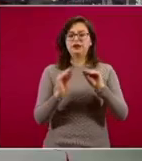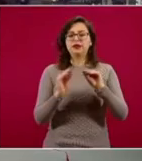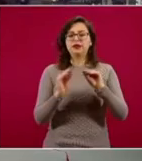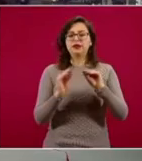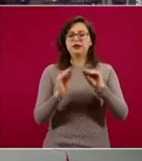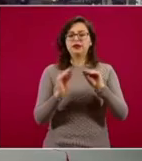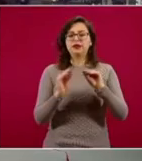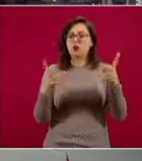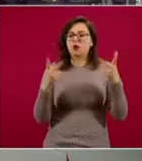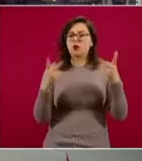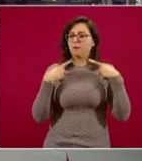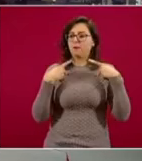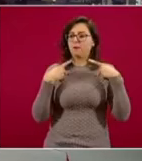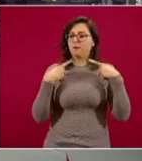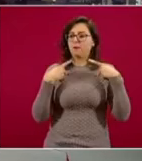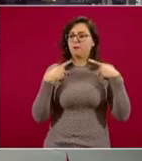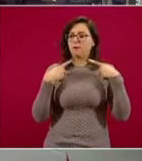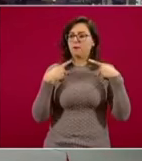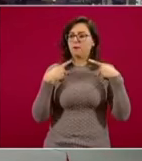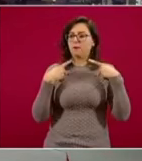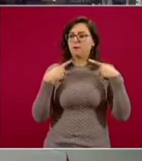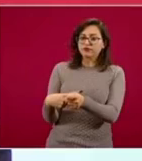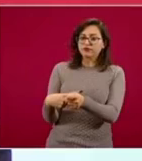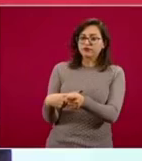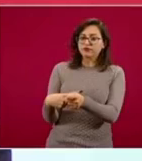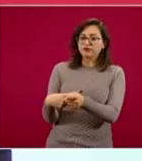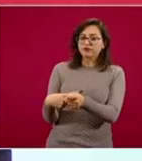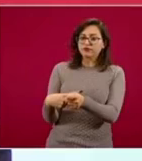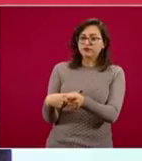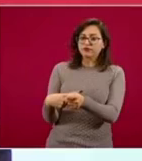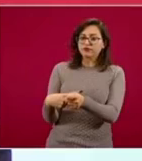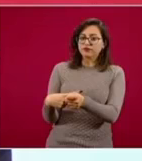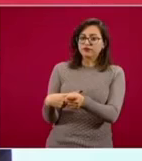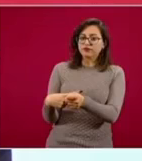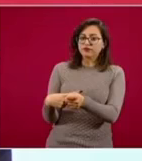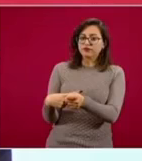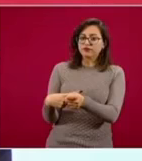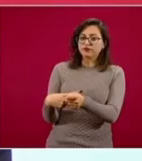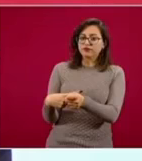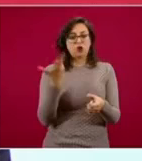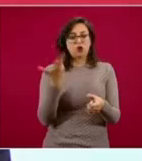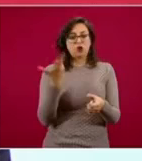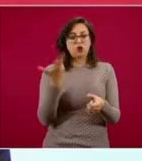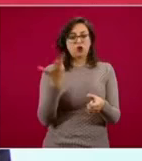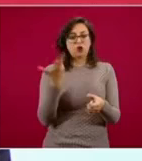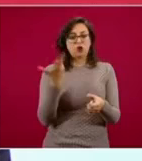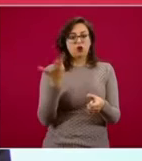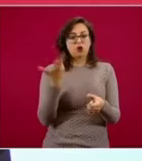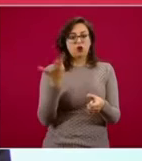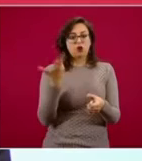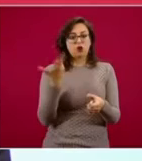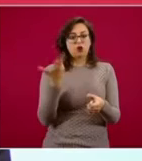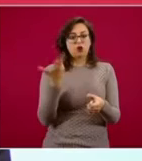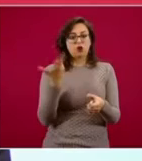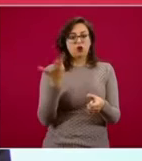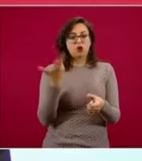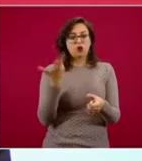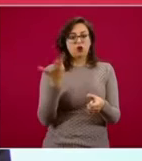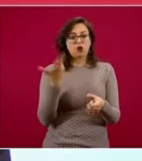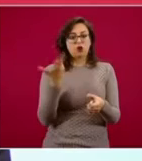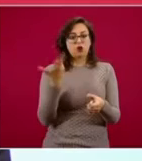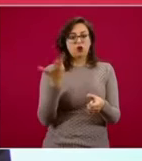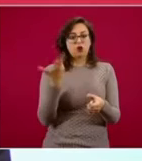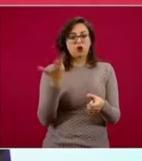ayudar a que la población utilice los servicios de salud que están disponibles.